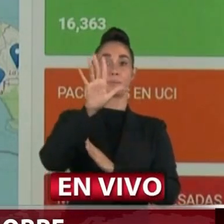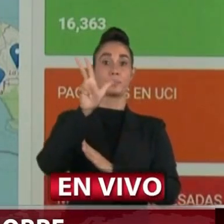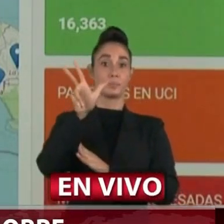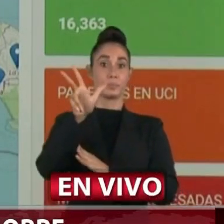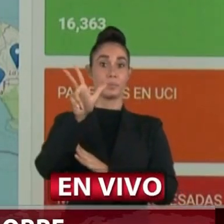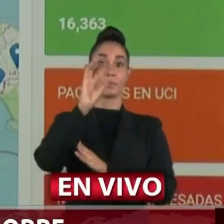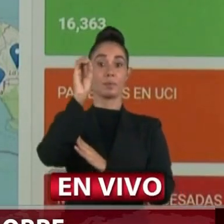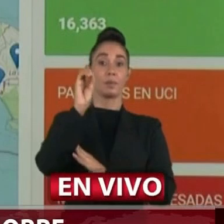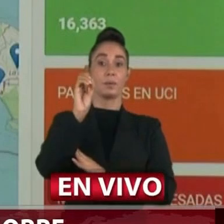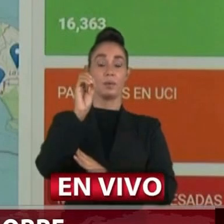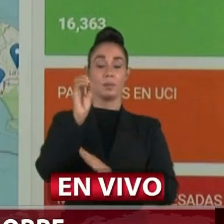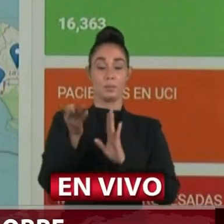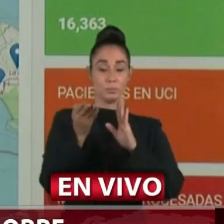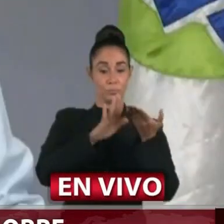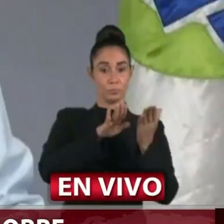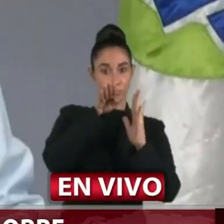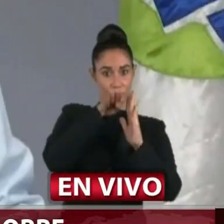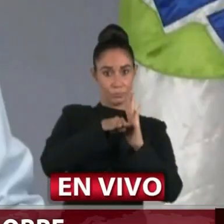4.53,